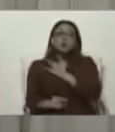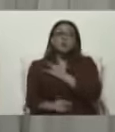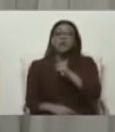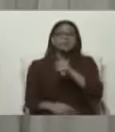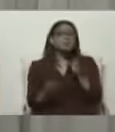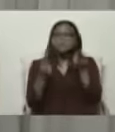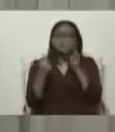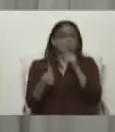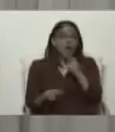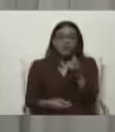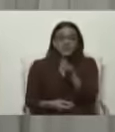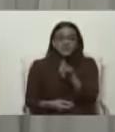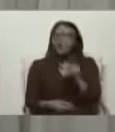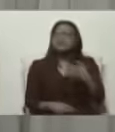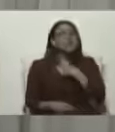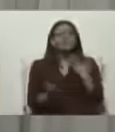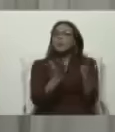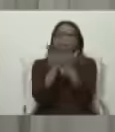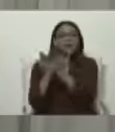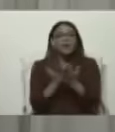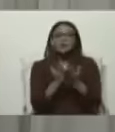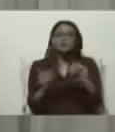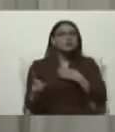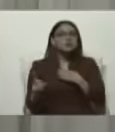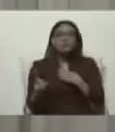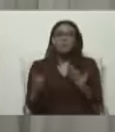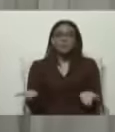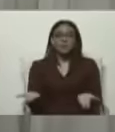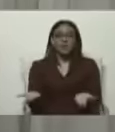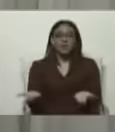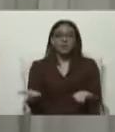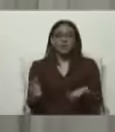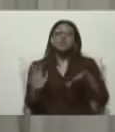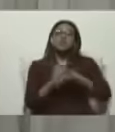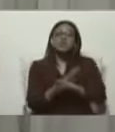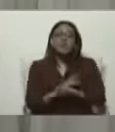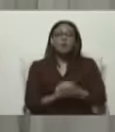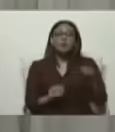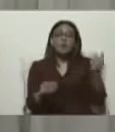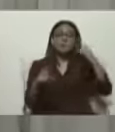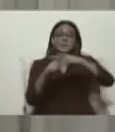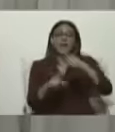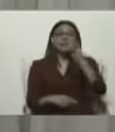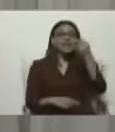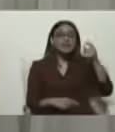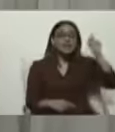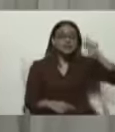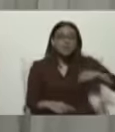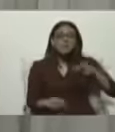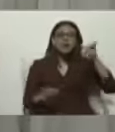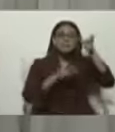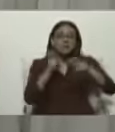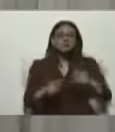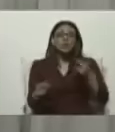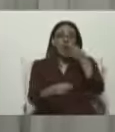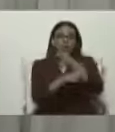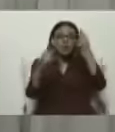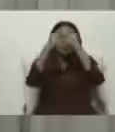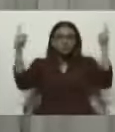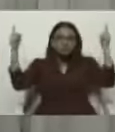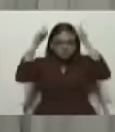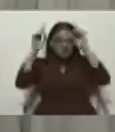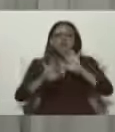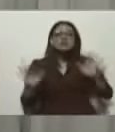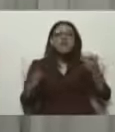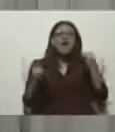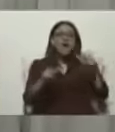de la situación actual, por ejemplo, de Venezuela, donde más de 300.000 bachilleres que se acaban de graduar, todos tienen